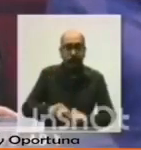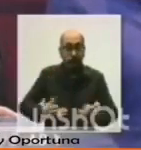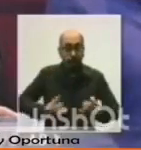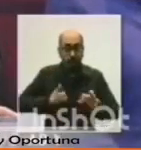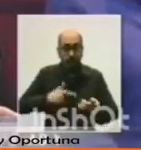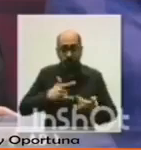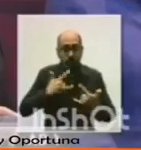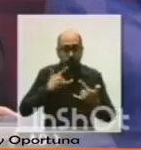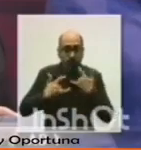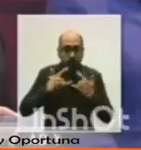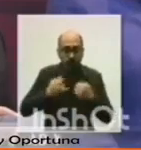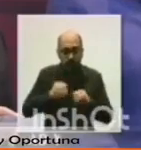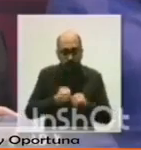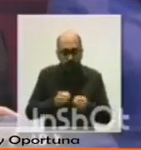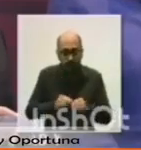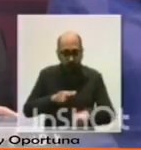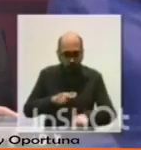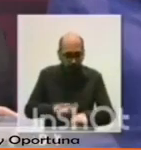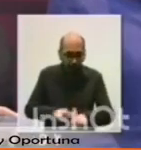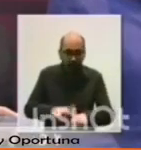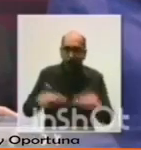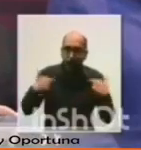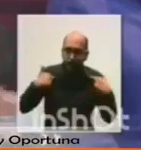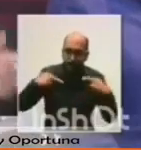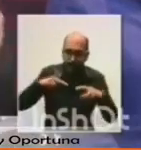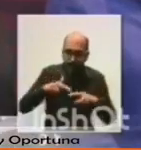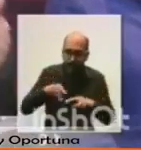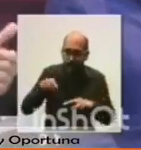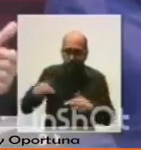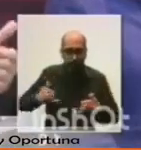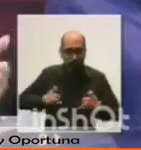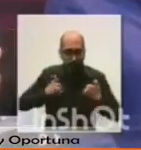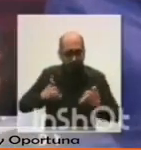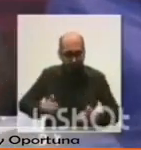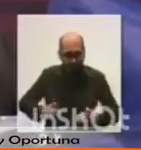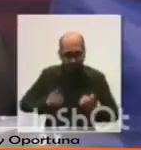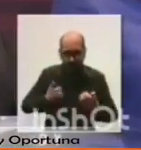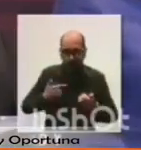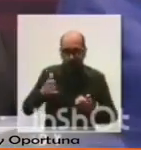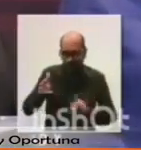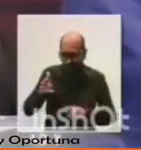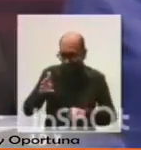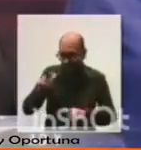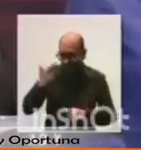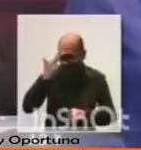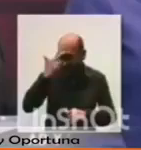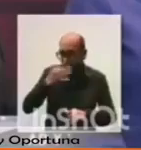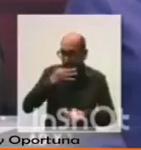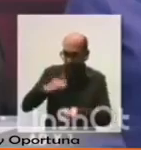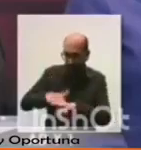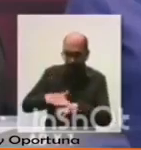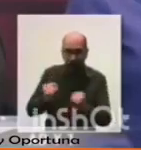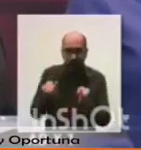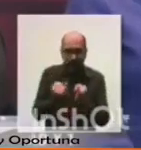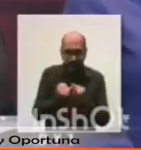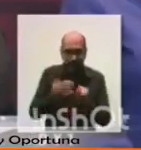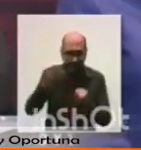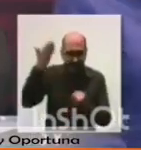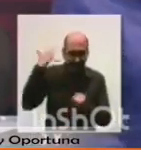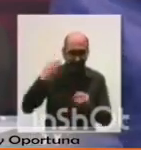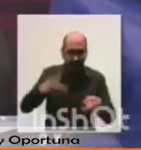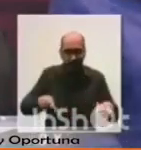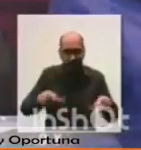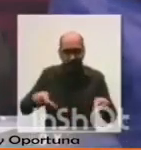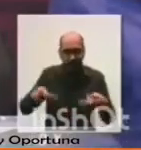social, normalistas, así como se acabó el huachicol de plazas, así como se